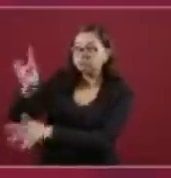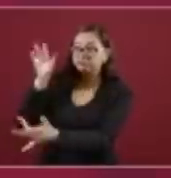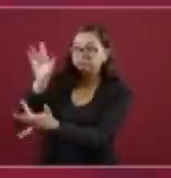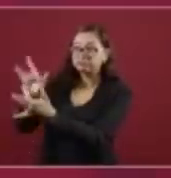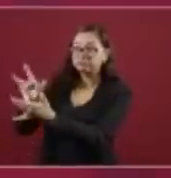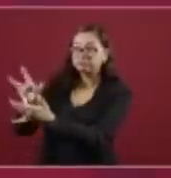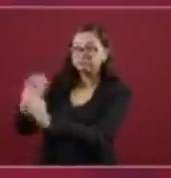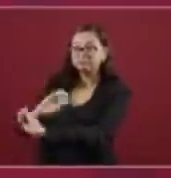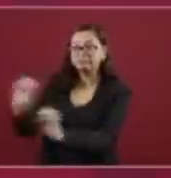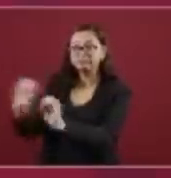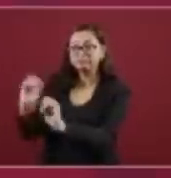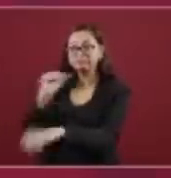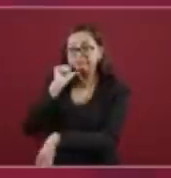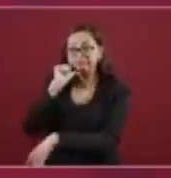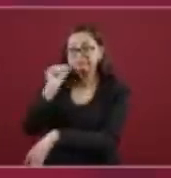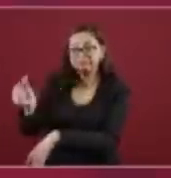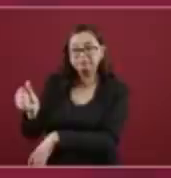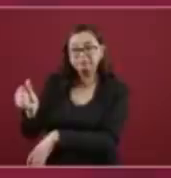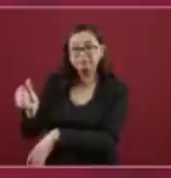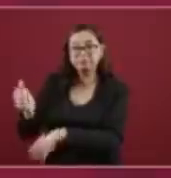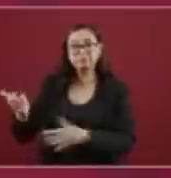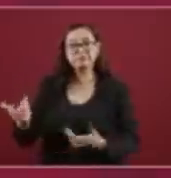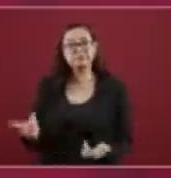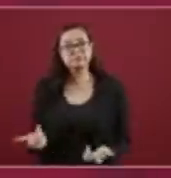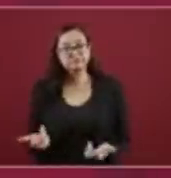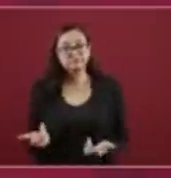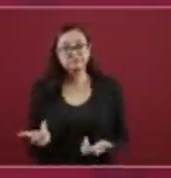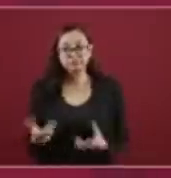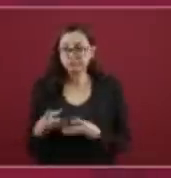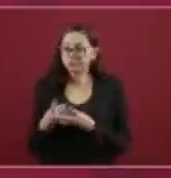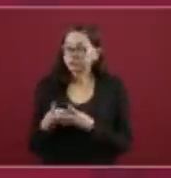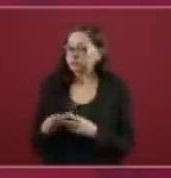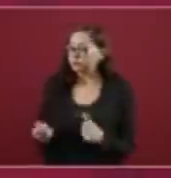se quedaban en el camino,